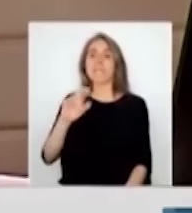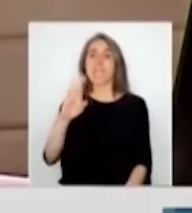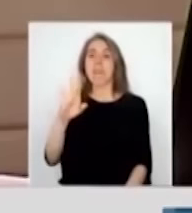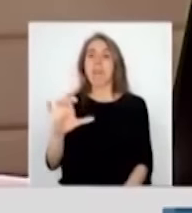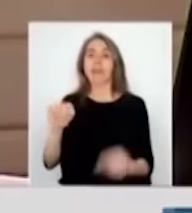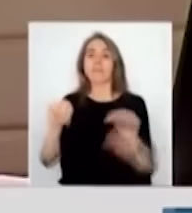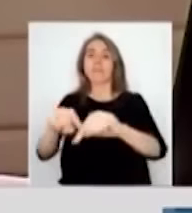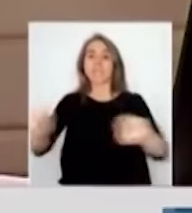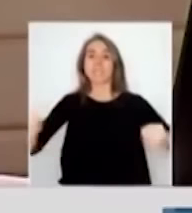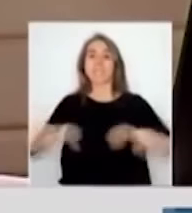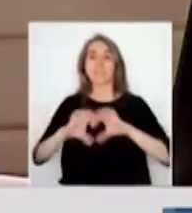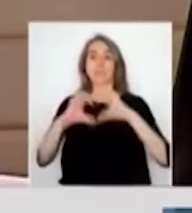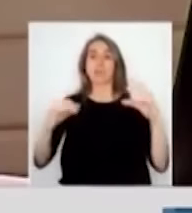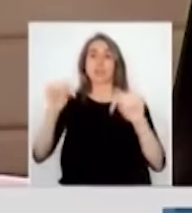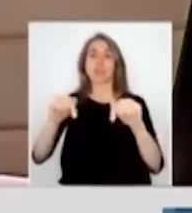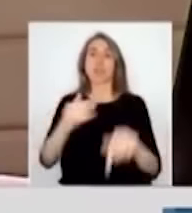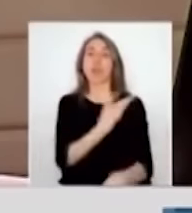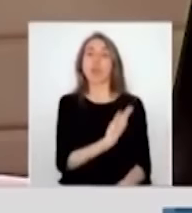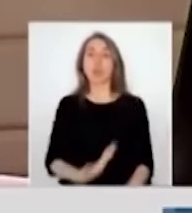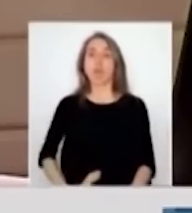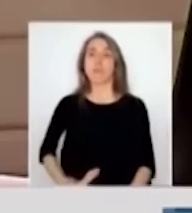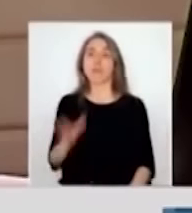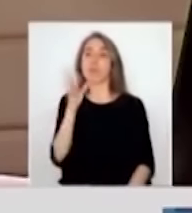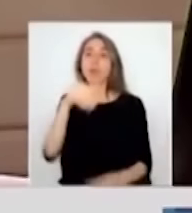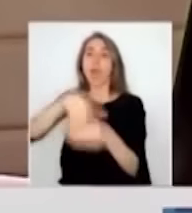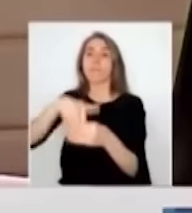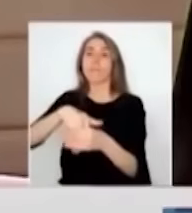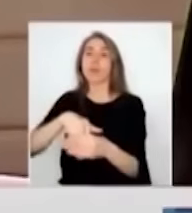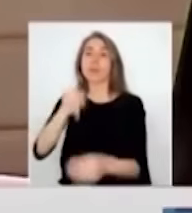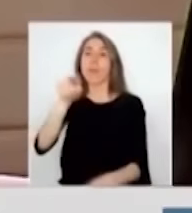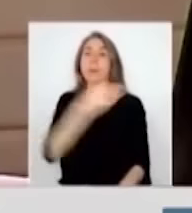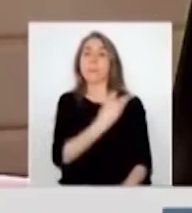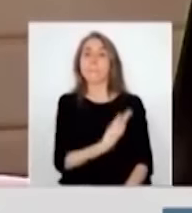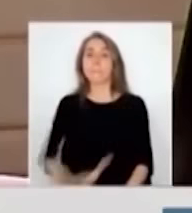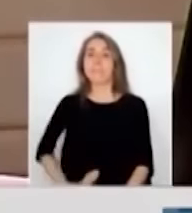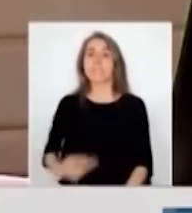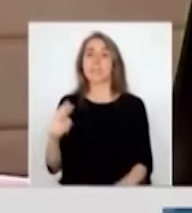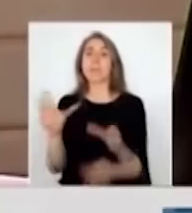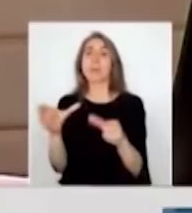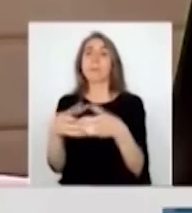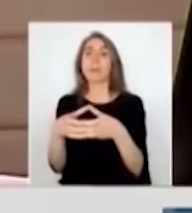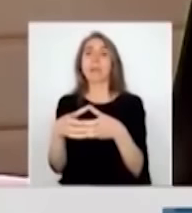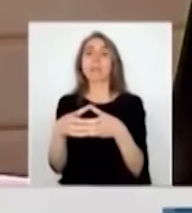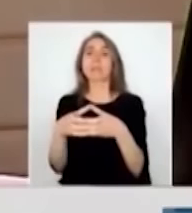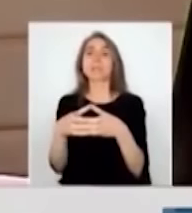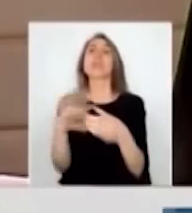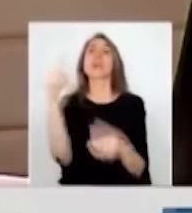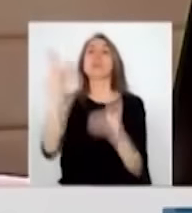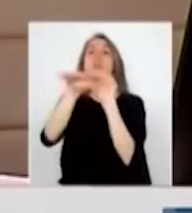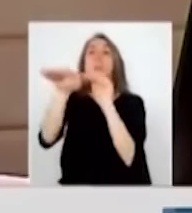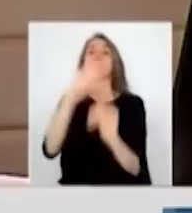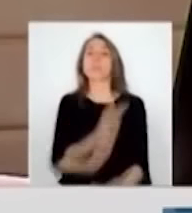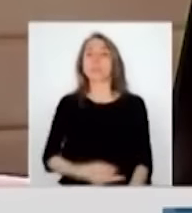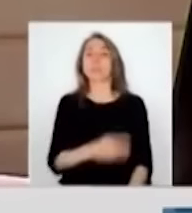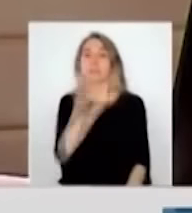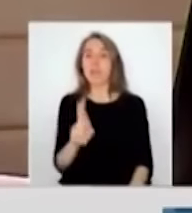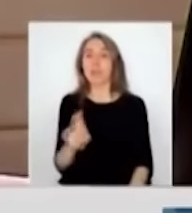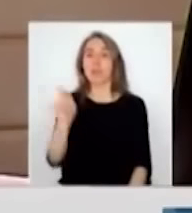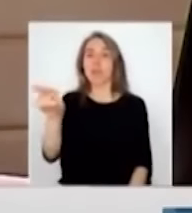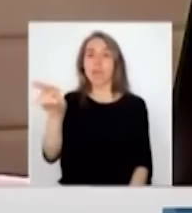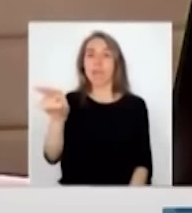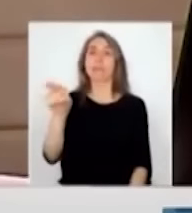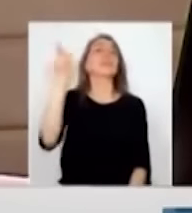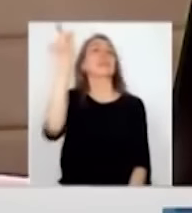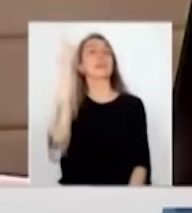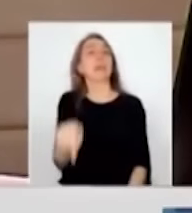todos, las caras de los ministros del comité político que estaban en el Congreso fueron tremendas. Le llegó reto de todo el mundo. Lo comentamos ayer lo que dijo el ministro de Justicia. Sí, pues. El ministro de